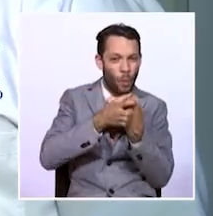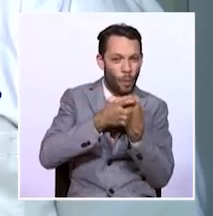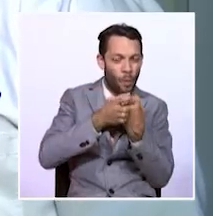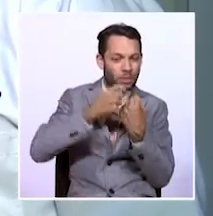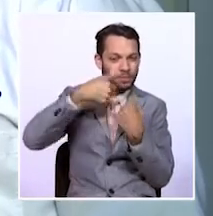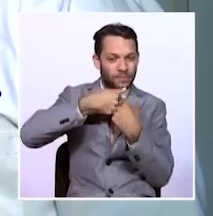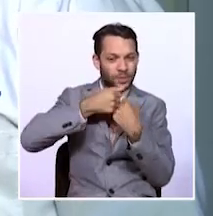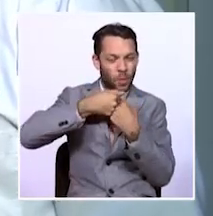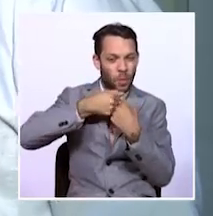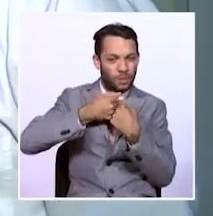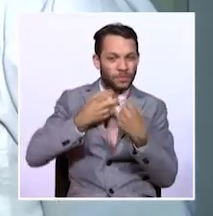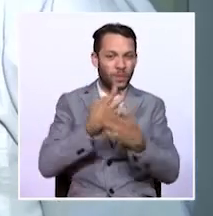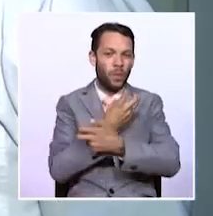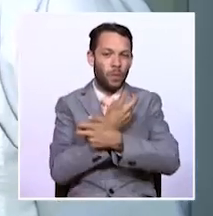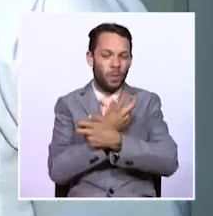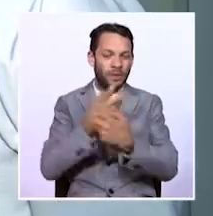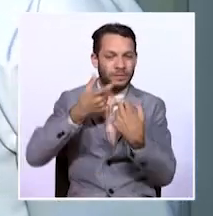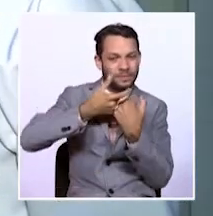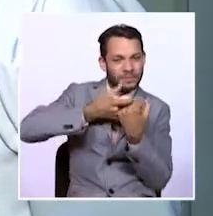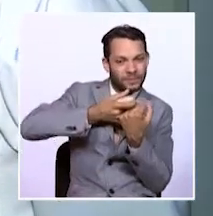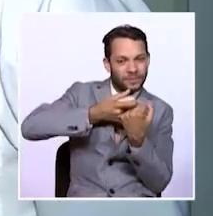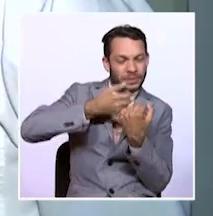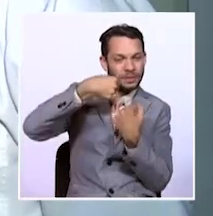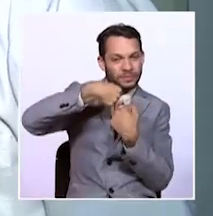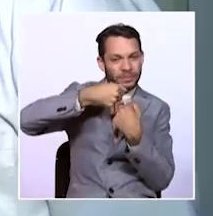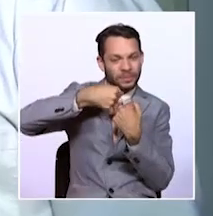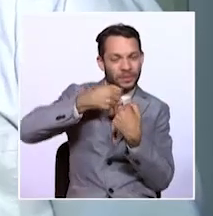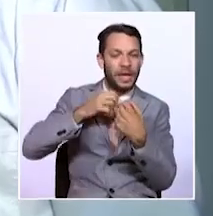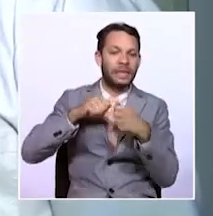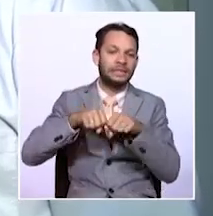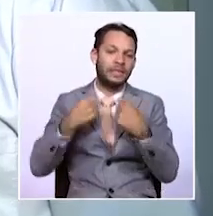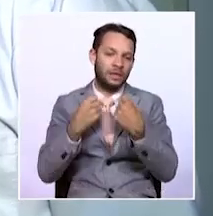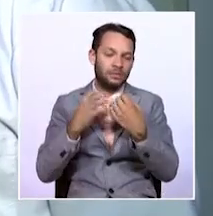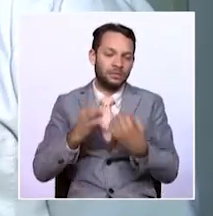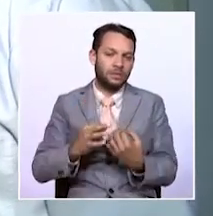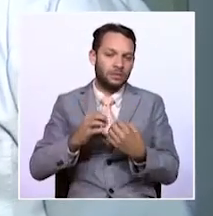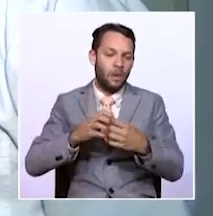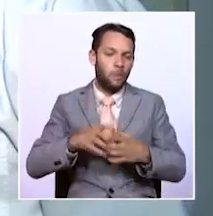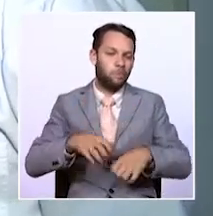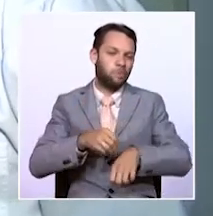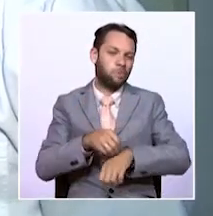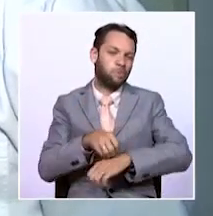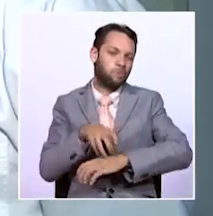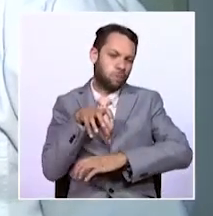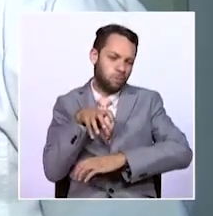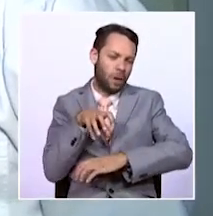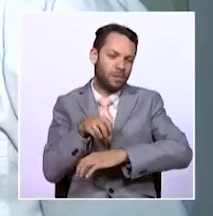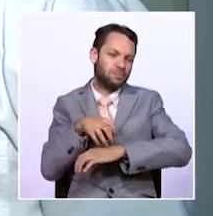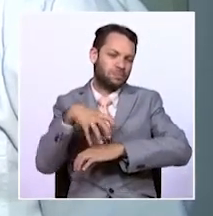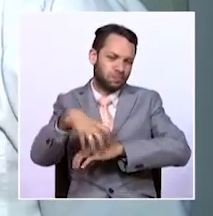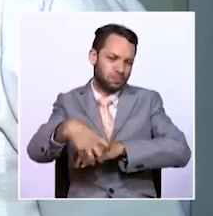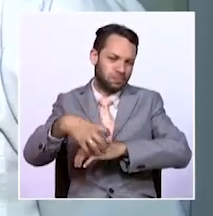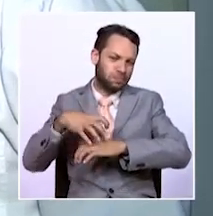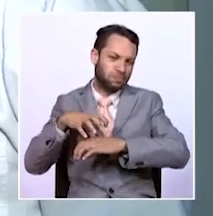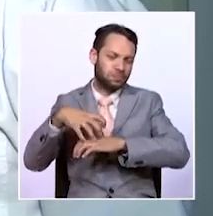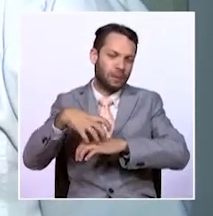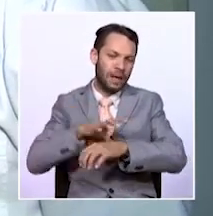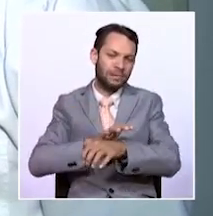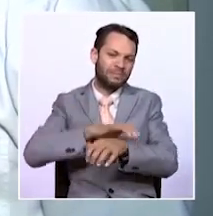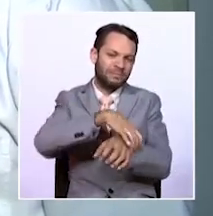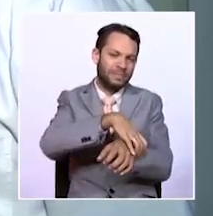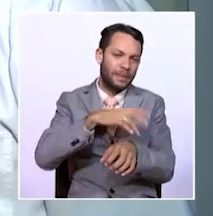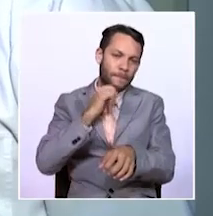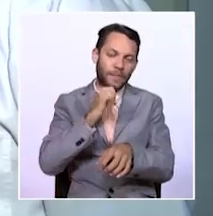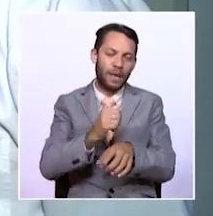ese estrechamiento, esa disminución de esos espacios intervertebrales generan cuadros inflamatorios, pinzamientos de nervios, que con el tiempo se convierten en